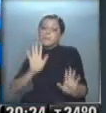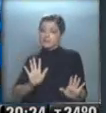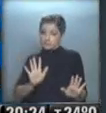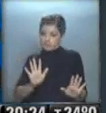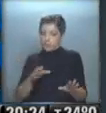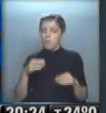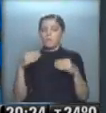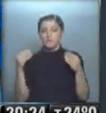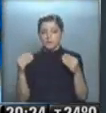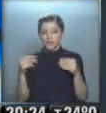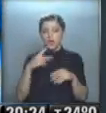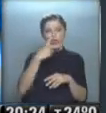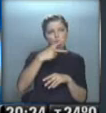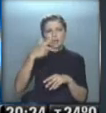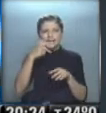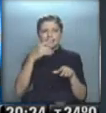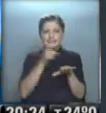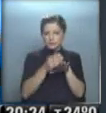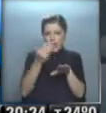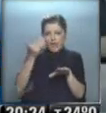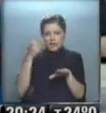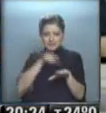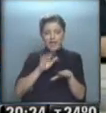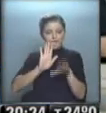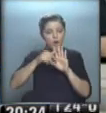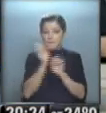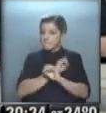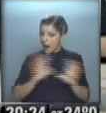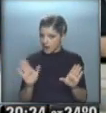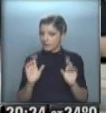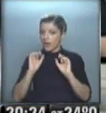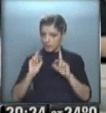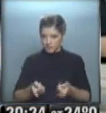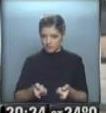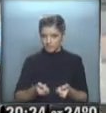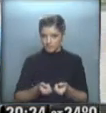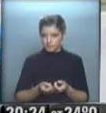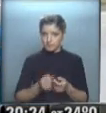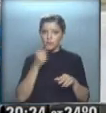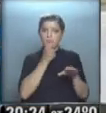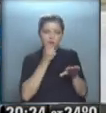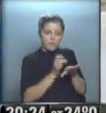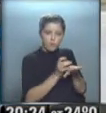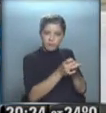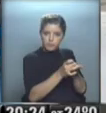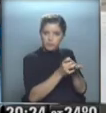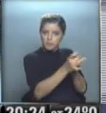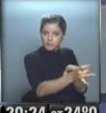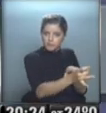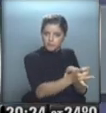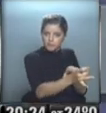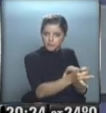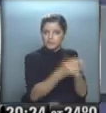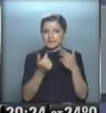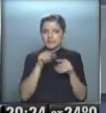Y porque ya dos, tres estaciones anteriores ya venía frenando mal. Nadie puede parar 2 metros más allá ni más acá. Tiene que parar la